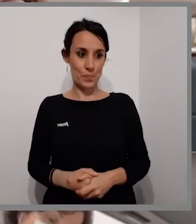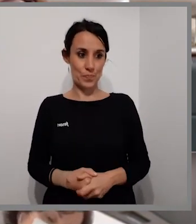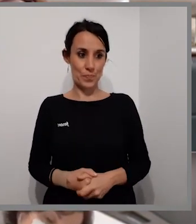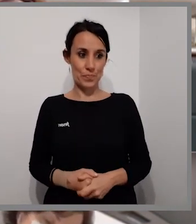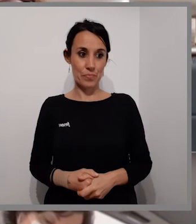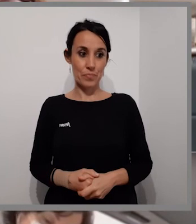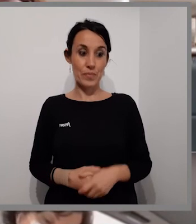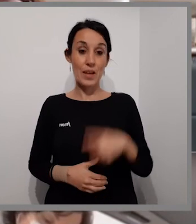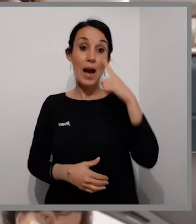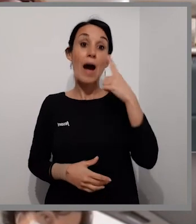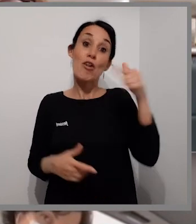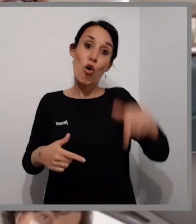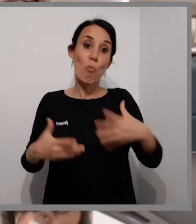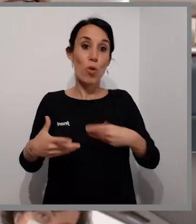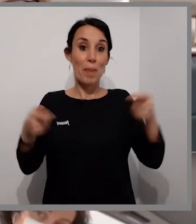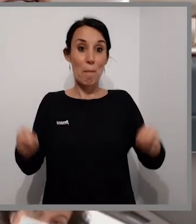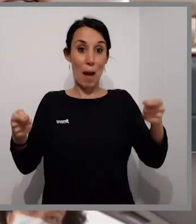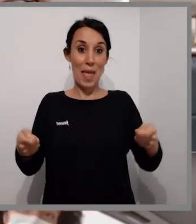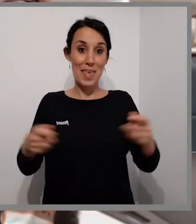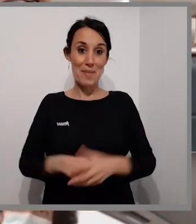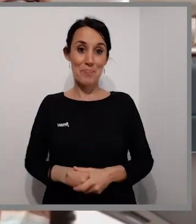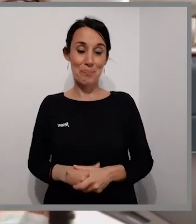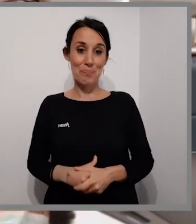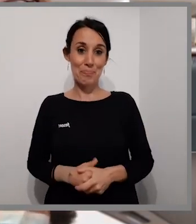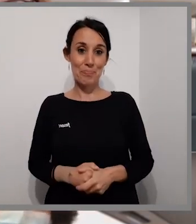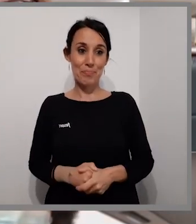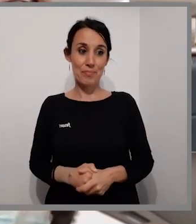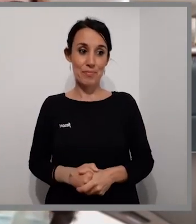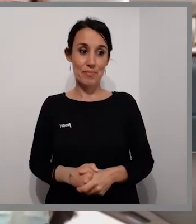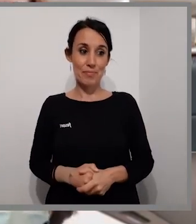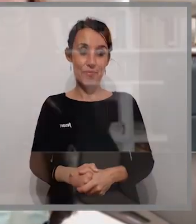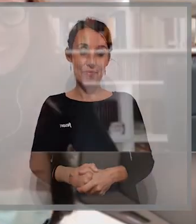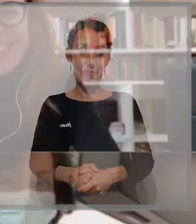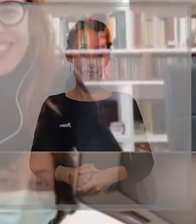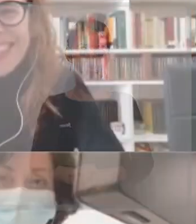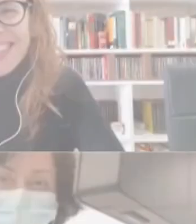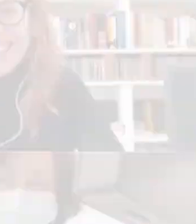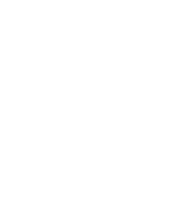Ánimo. Ahora sí se puede hacer una paelleta. ¿Eh? Adiós.